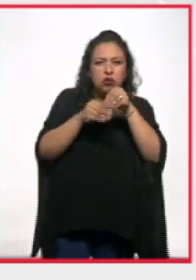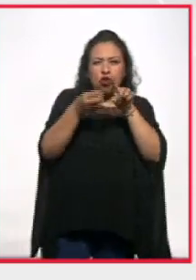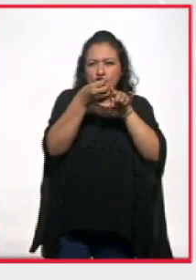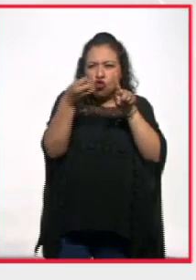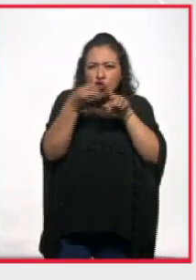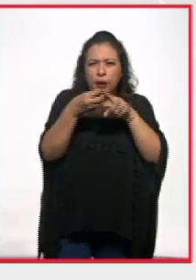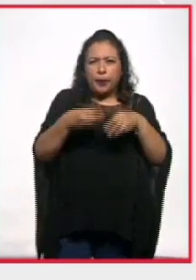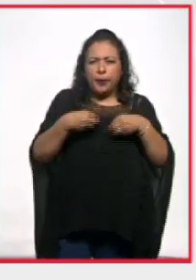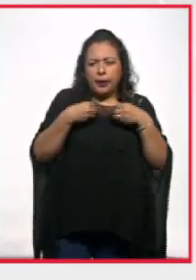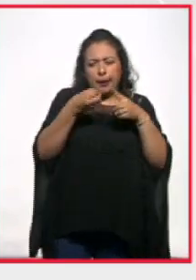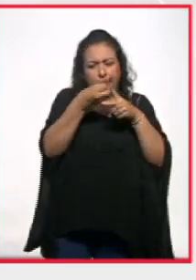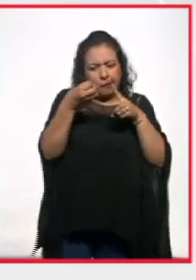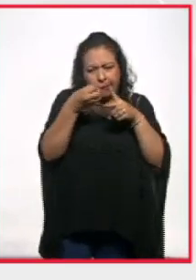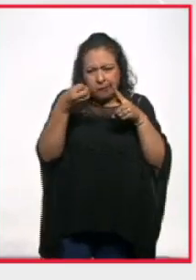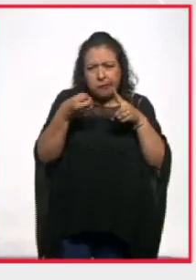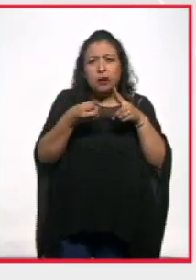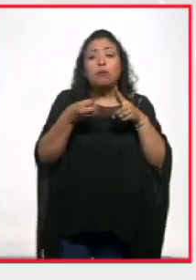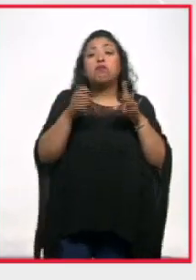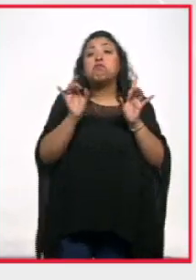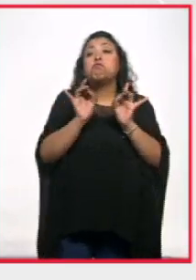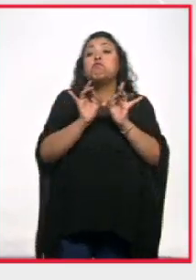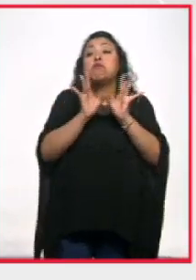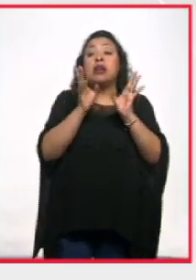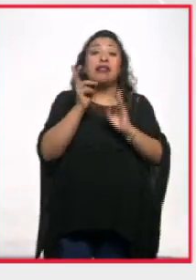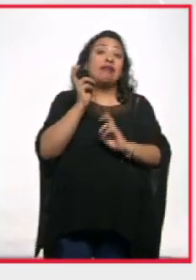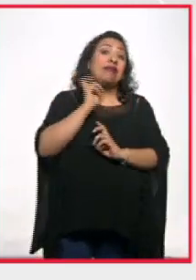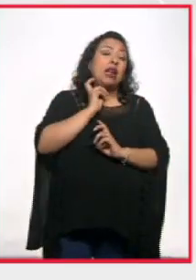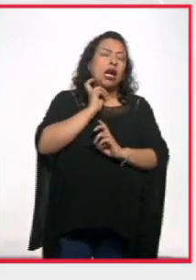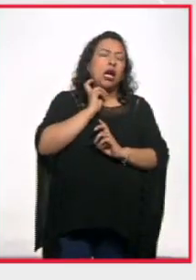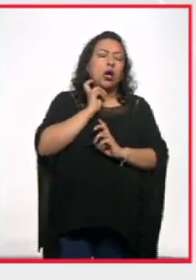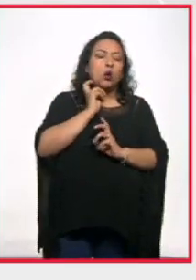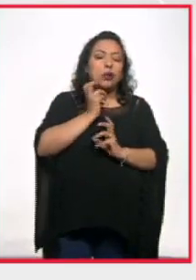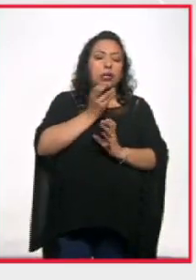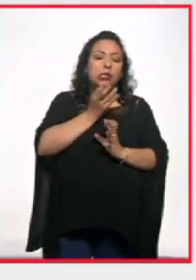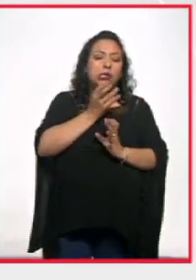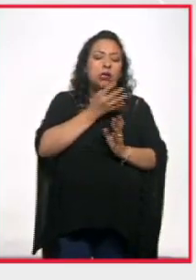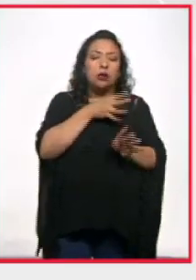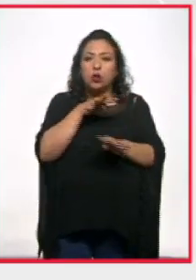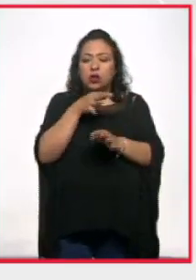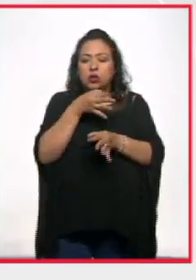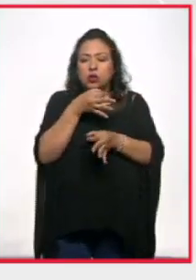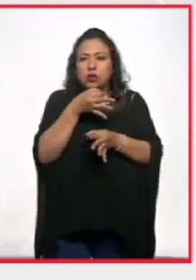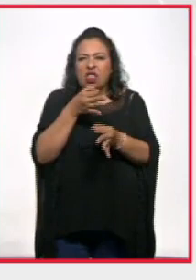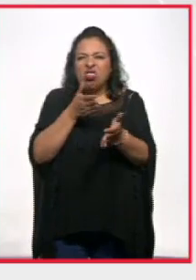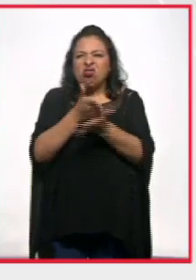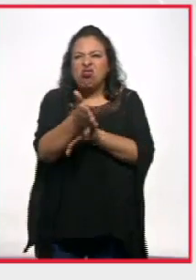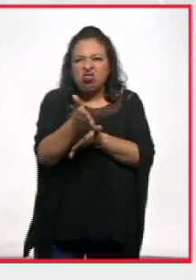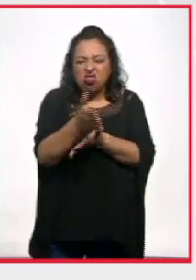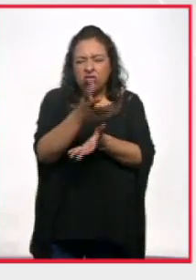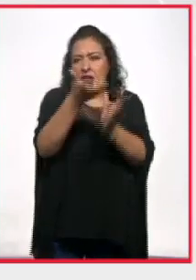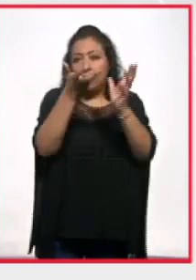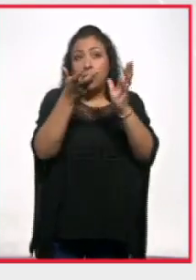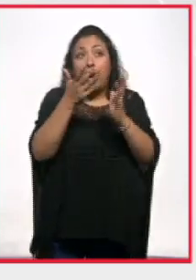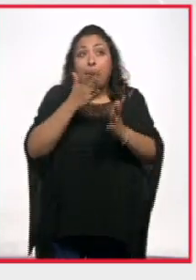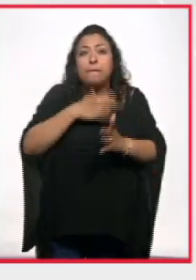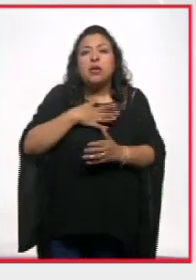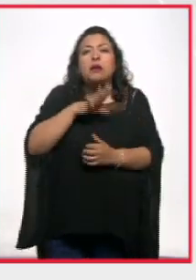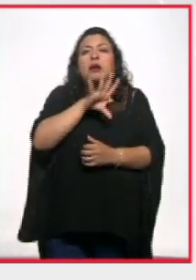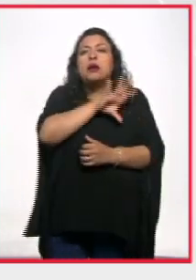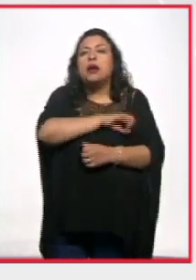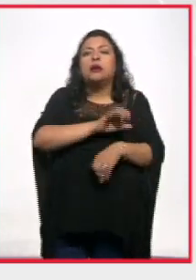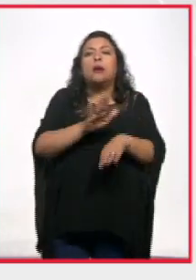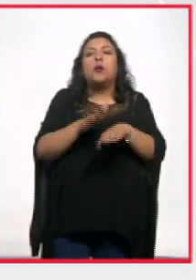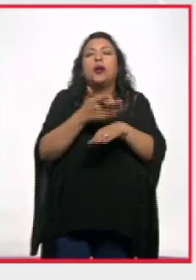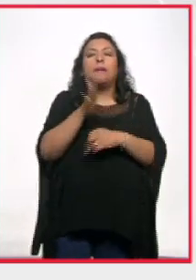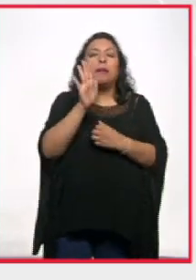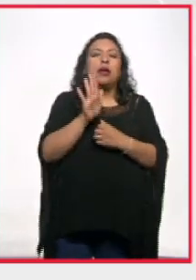con vidas muy ordenadas, y de repente Drácula seduce, irrumpe. Pero Drácula a mí me fascina más que nada como